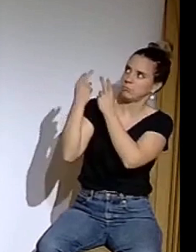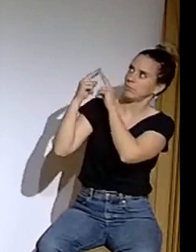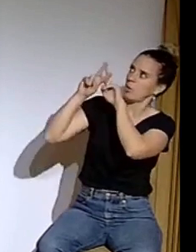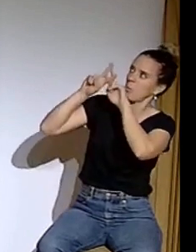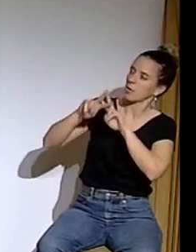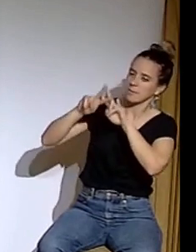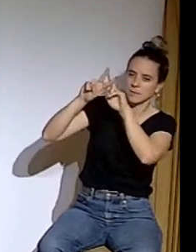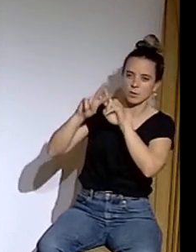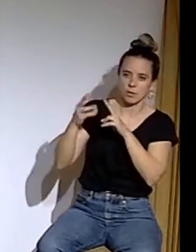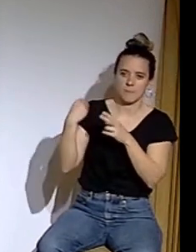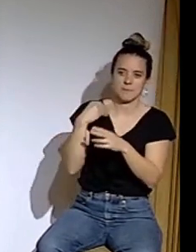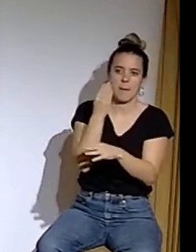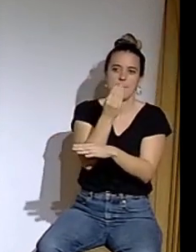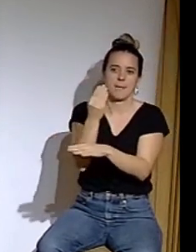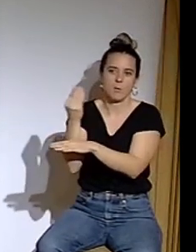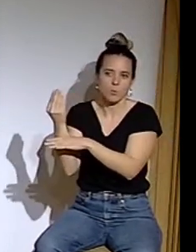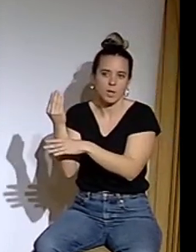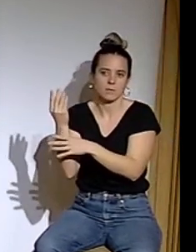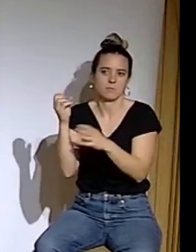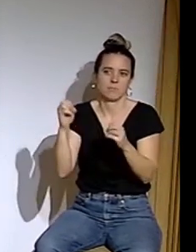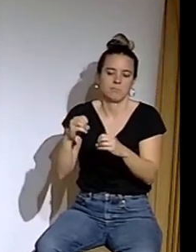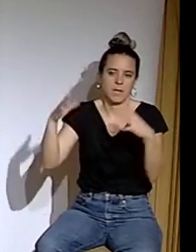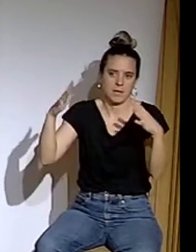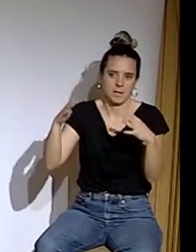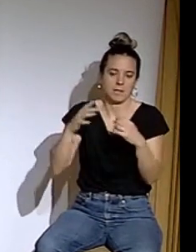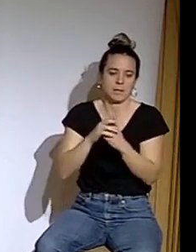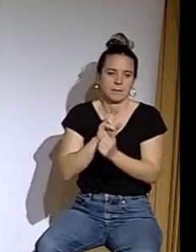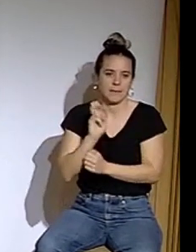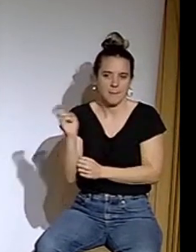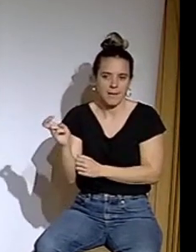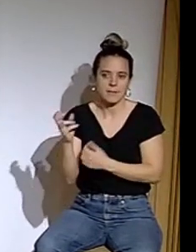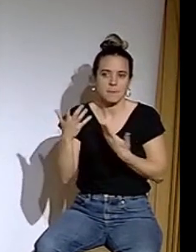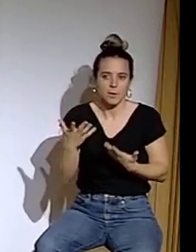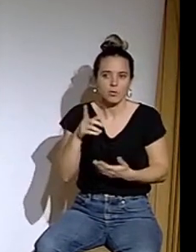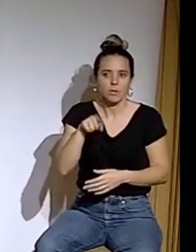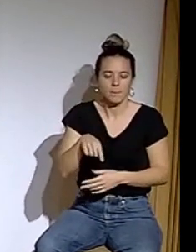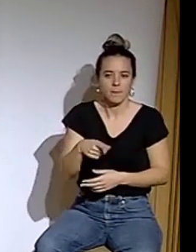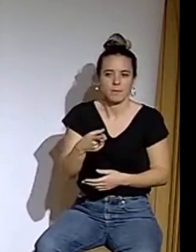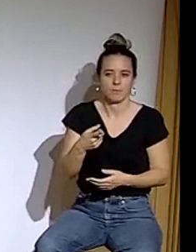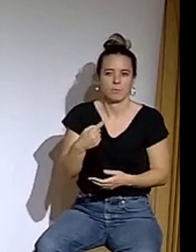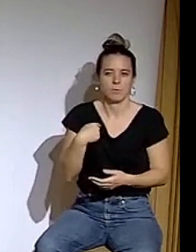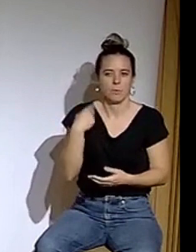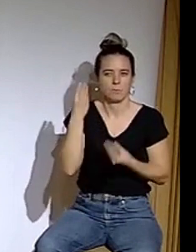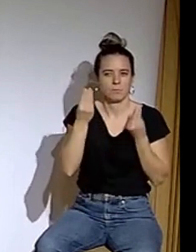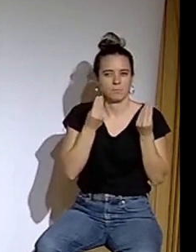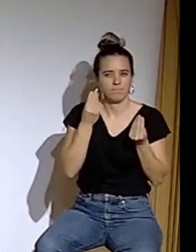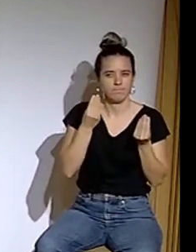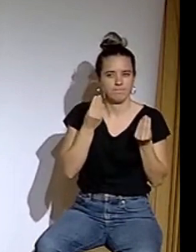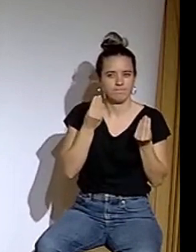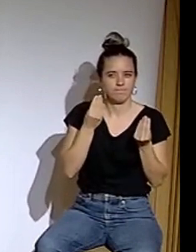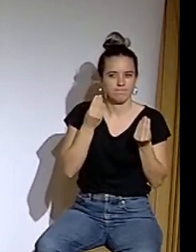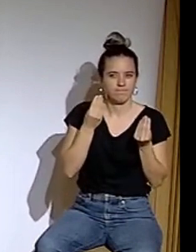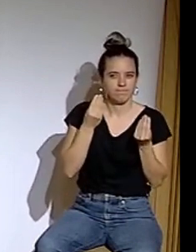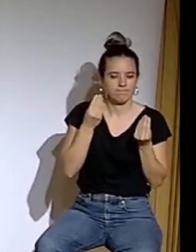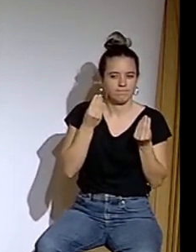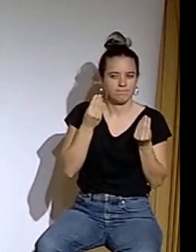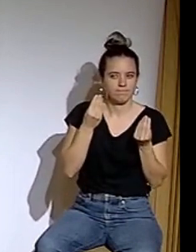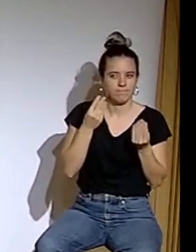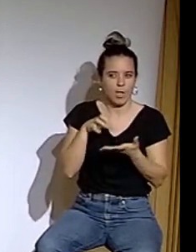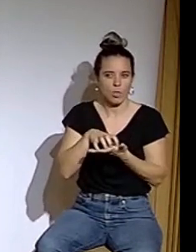estas figuras como semi mitológicas y demás Pero me pregunto también cómo cómo lo ponéis en